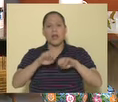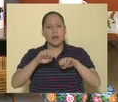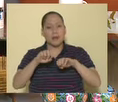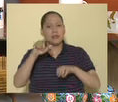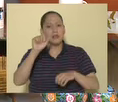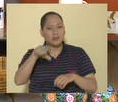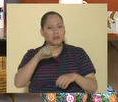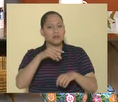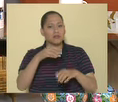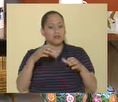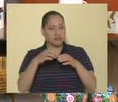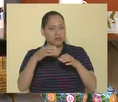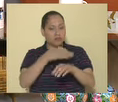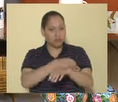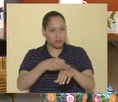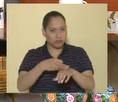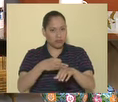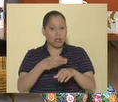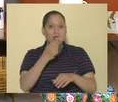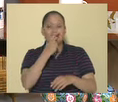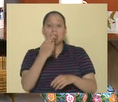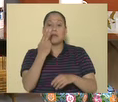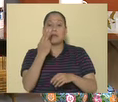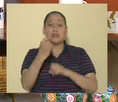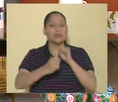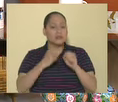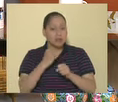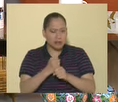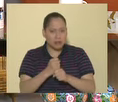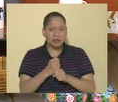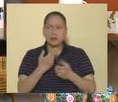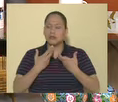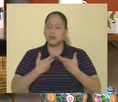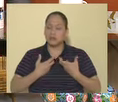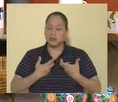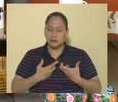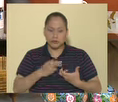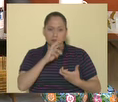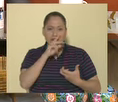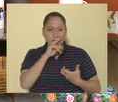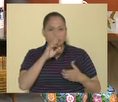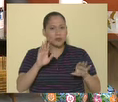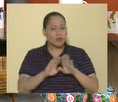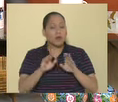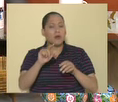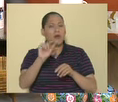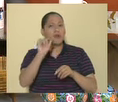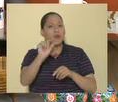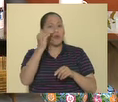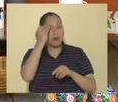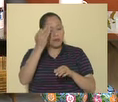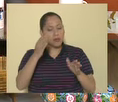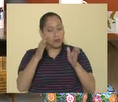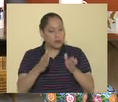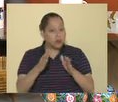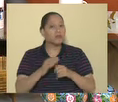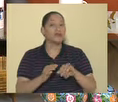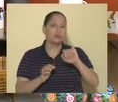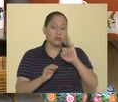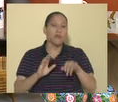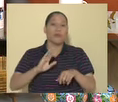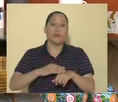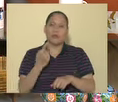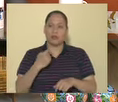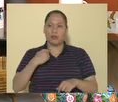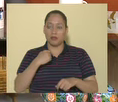familiares, al mencionar 25 años, de verdad, pues sí asusta el tiempo, que es realmente poco, ¿no? Es muy poco. Porque yo creo